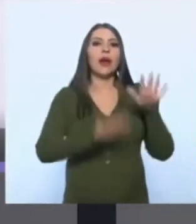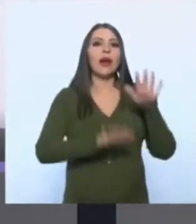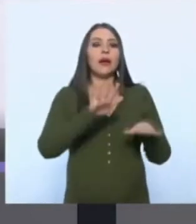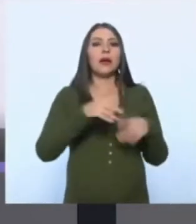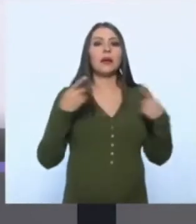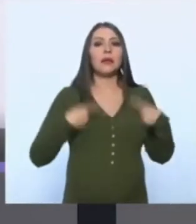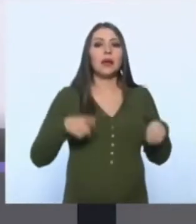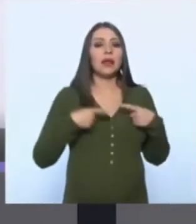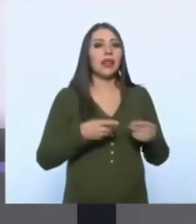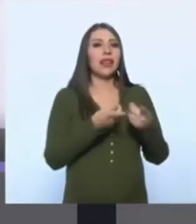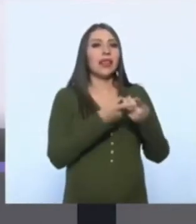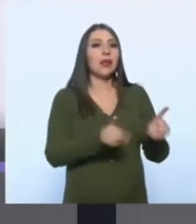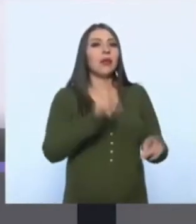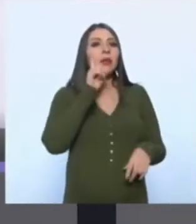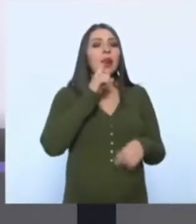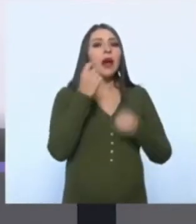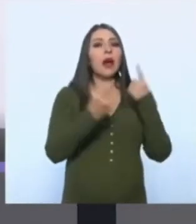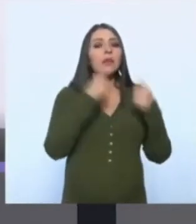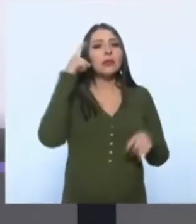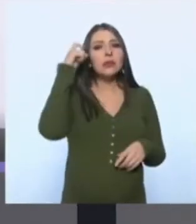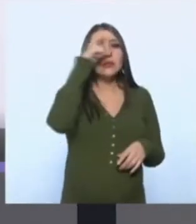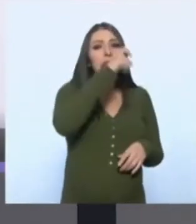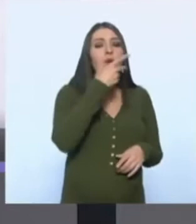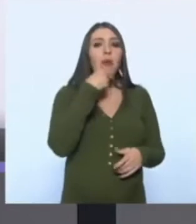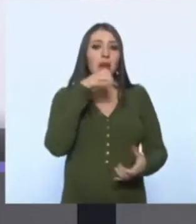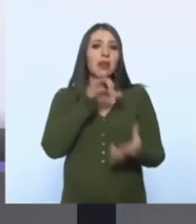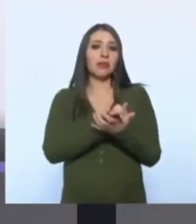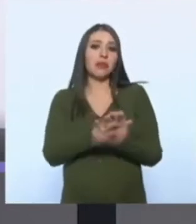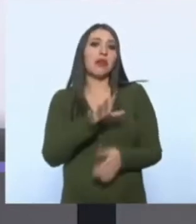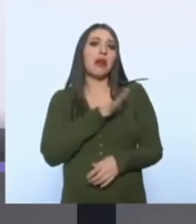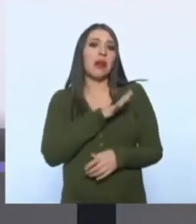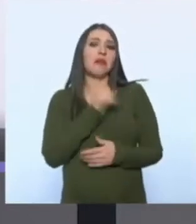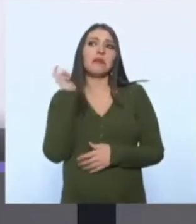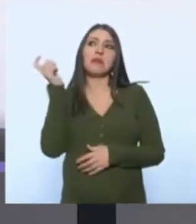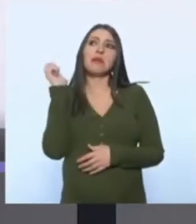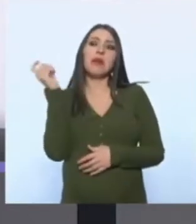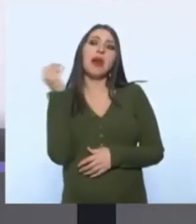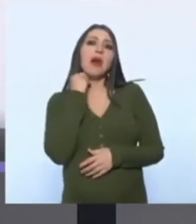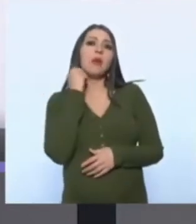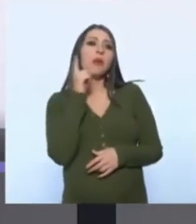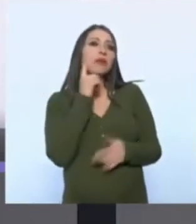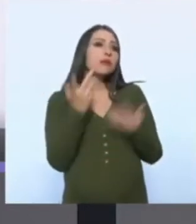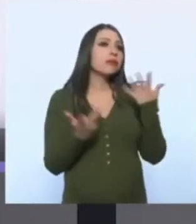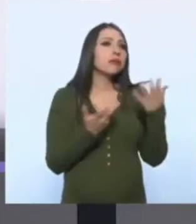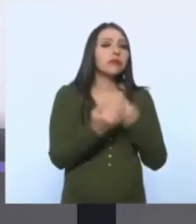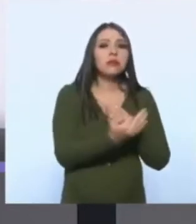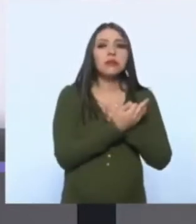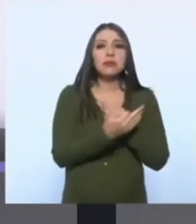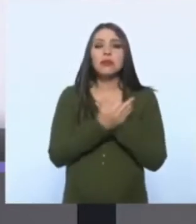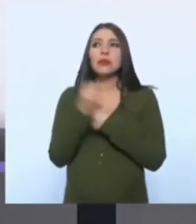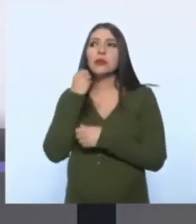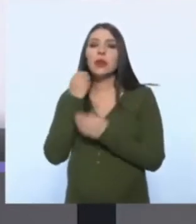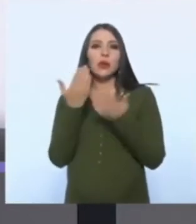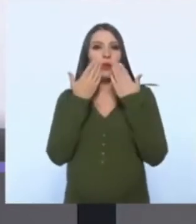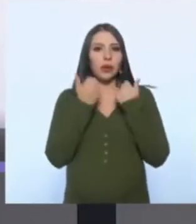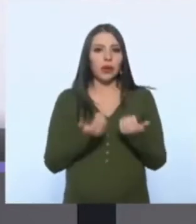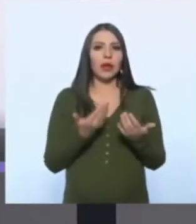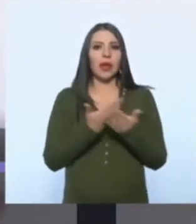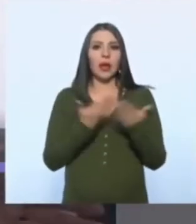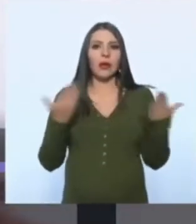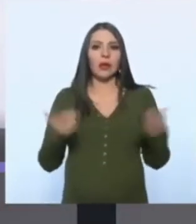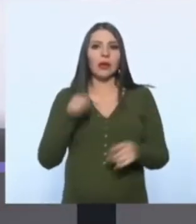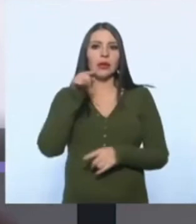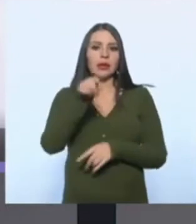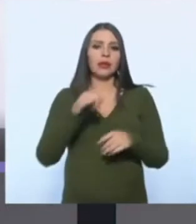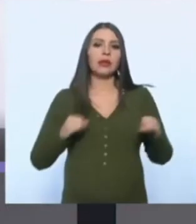tiene para pagar un abogado y para pelear una pensión, o sea, para pelear no dar pensión, y ella queda en la indefensión. Entonces, con este instituto lo que pretendemos